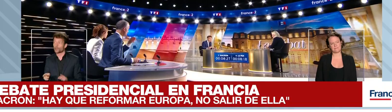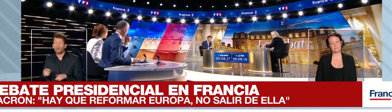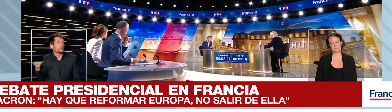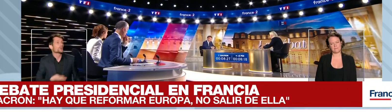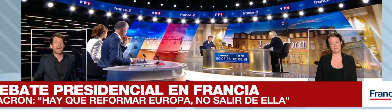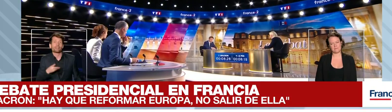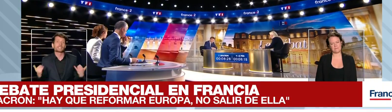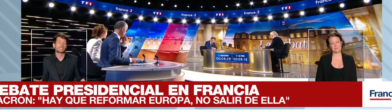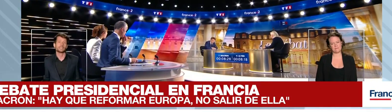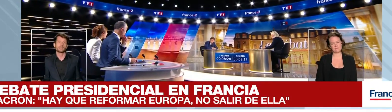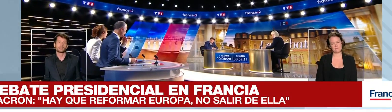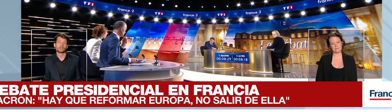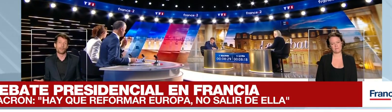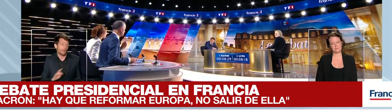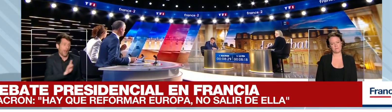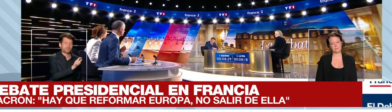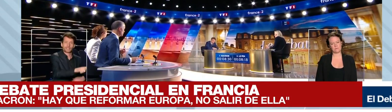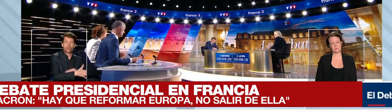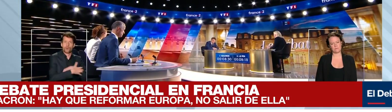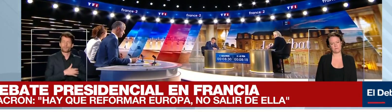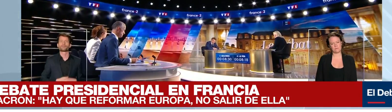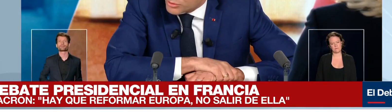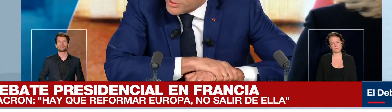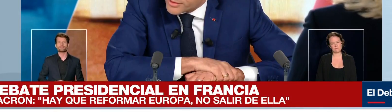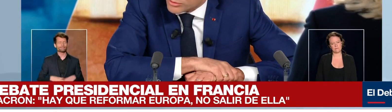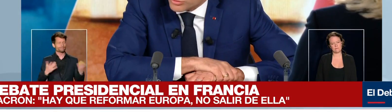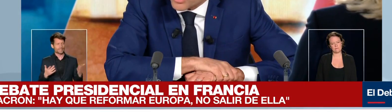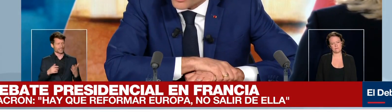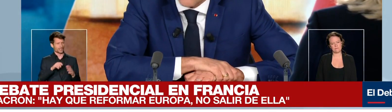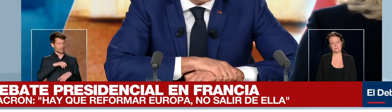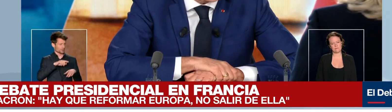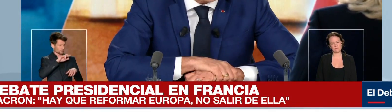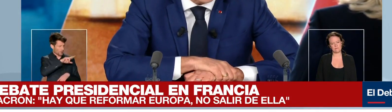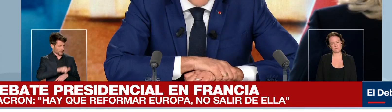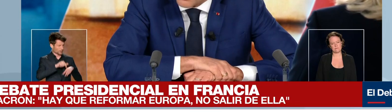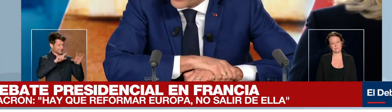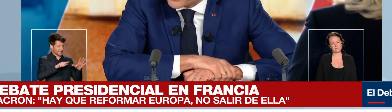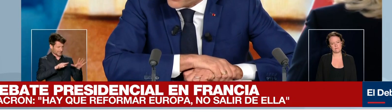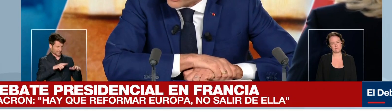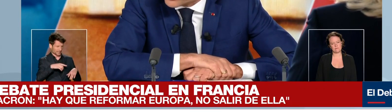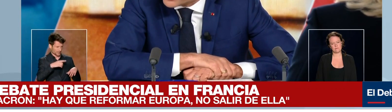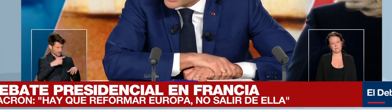necesitamos. Cuando veo las cifras del Banco de Francia, la inflación de 2022...